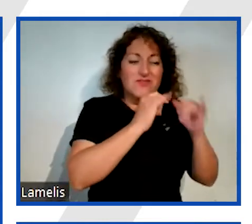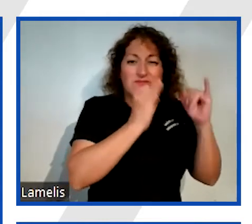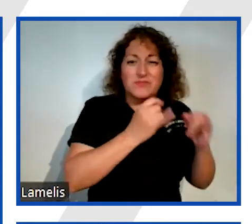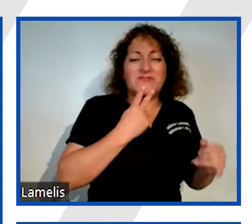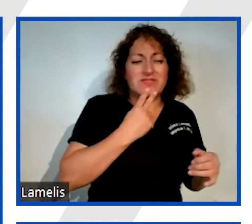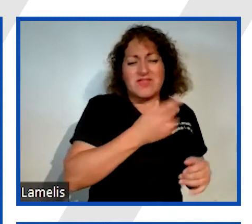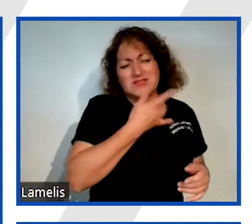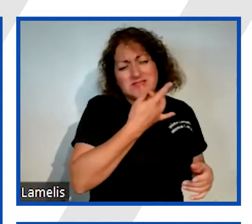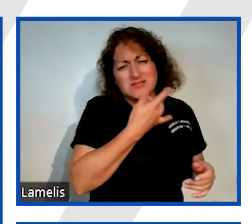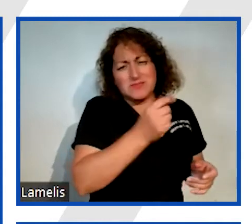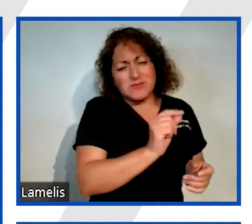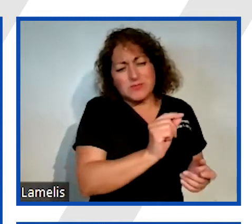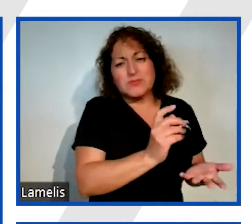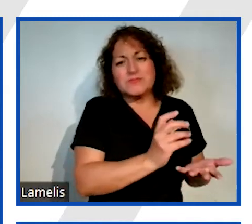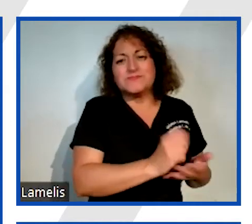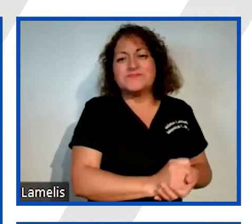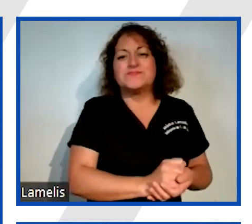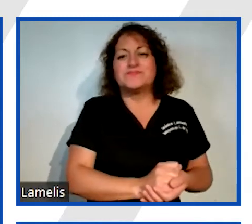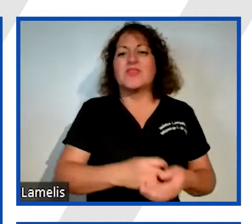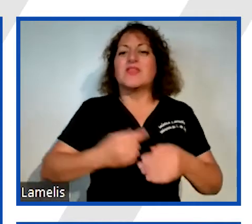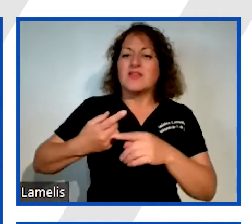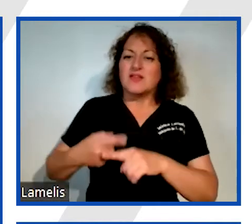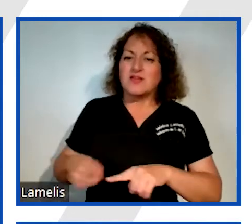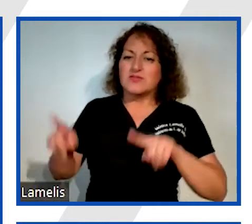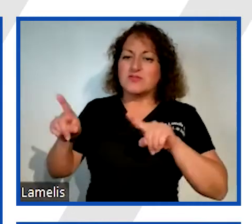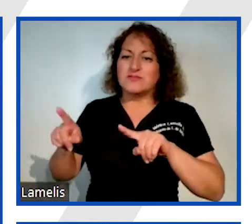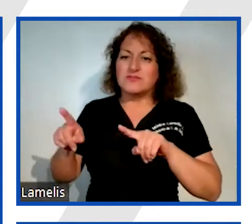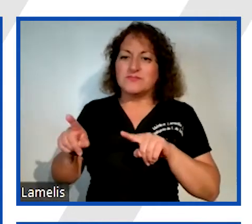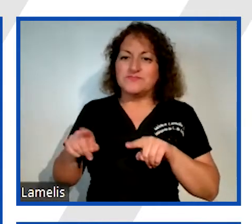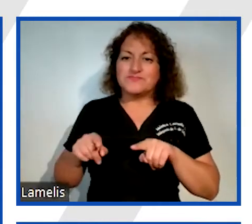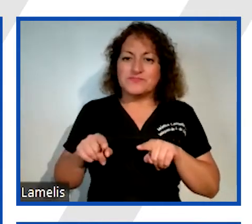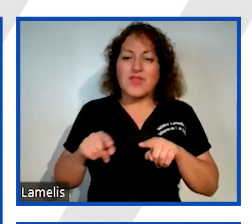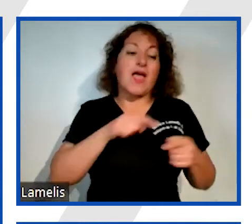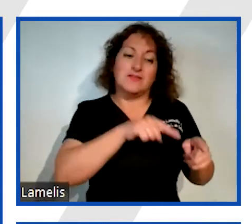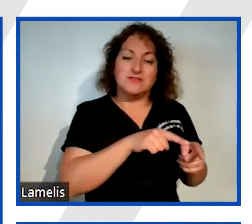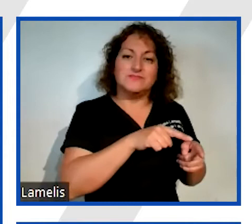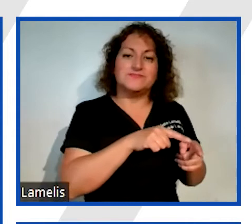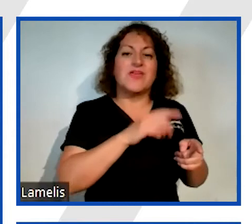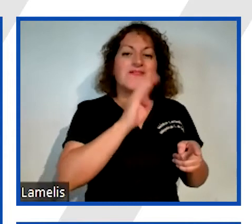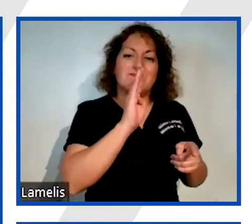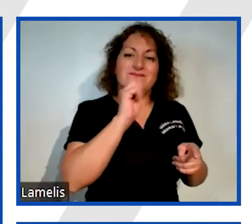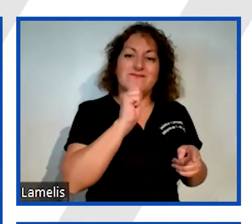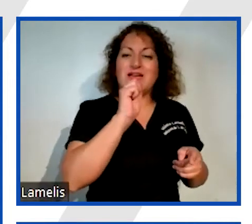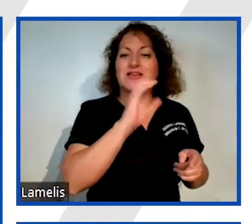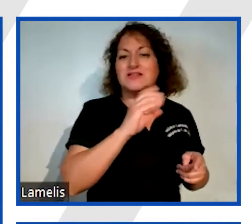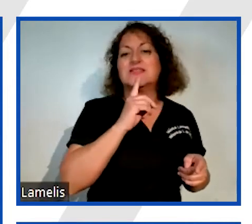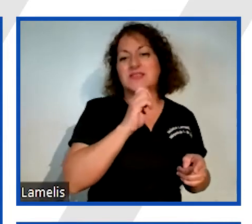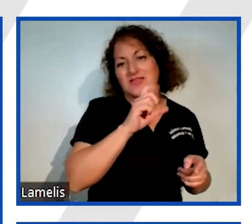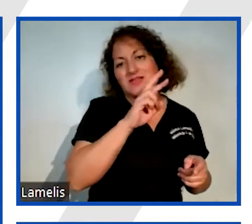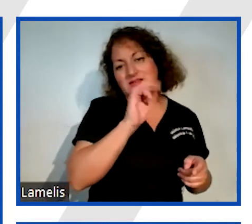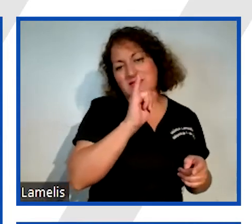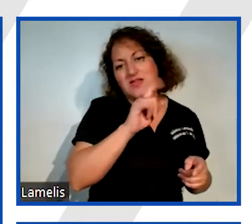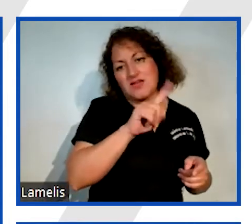existen por ejemplo en algunas bacterias y algas son provenientes en cambio las eucariontes todas las las